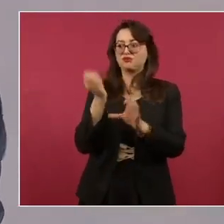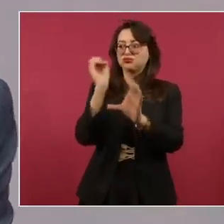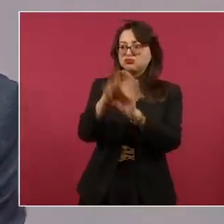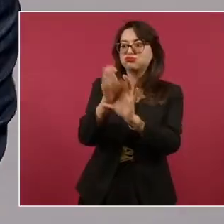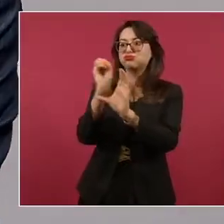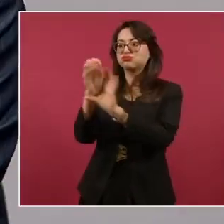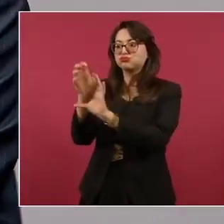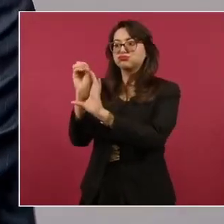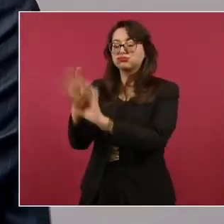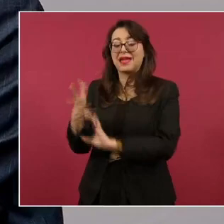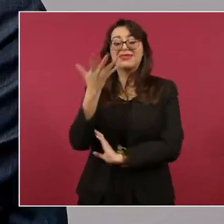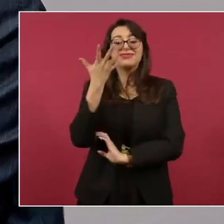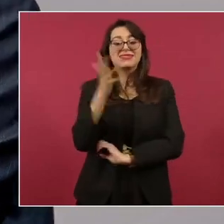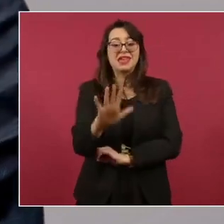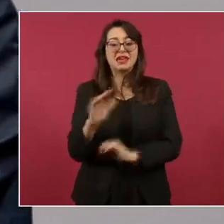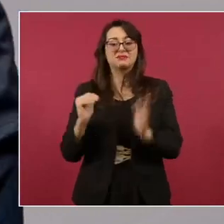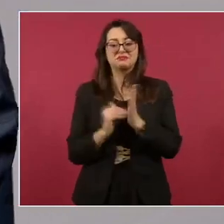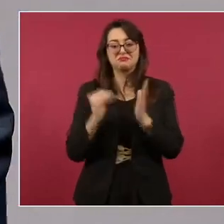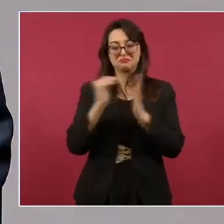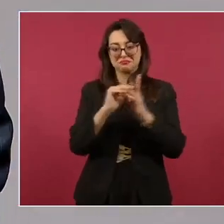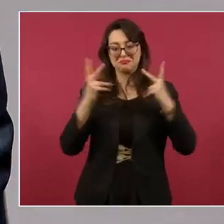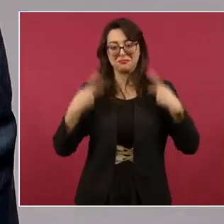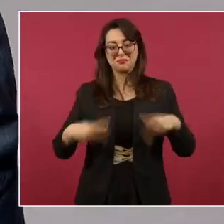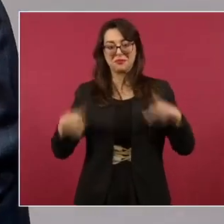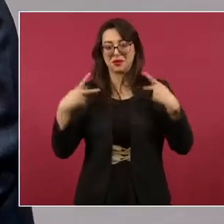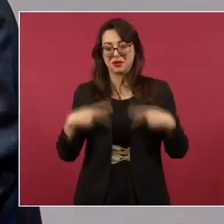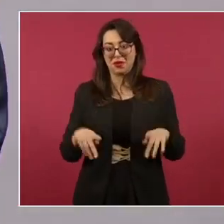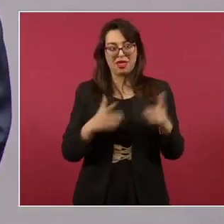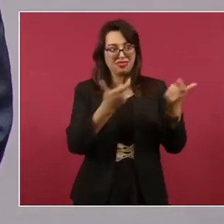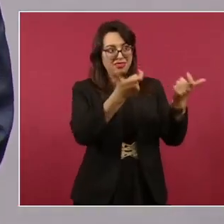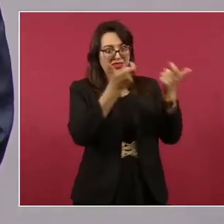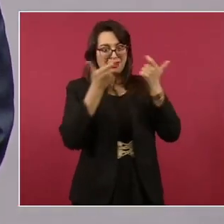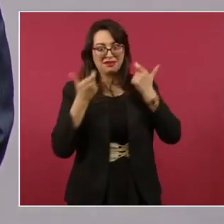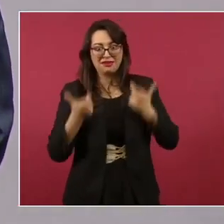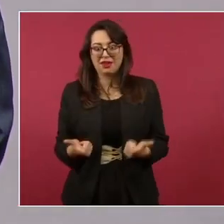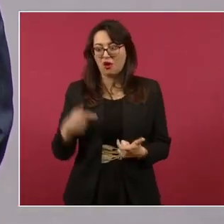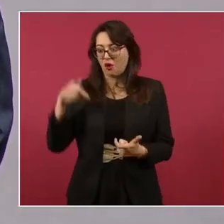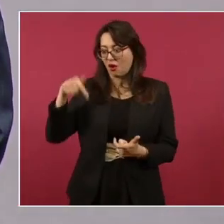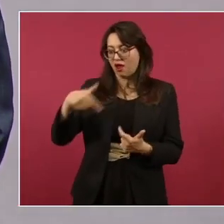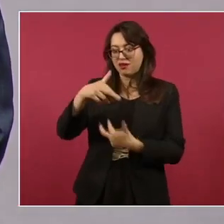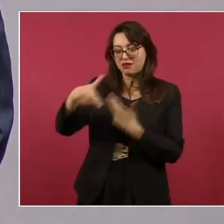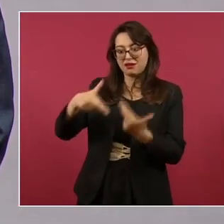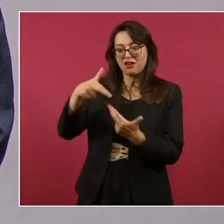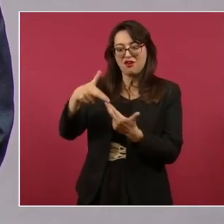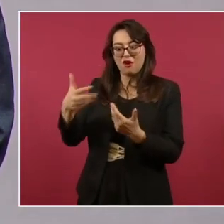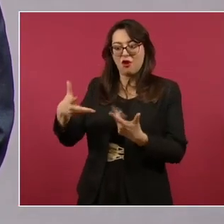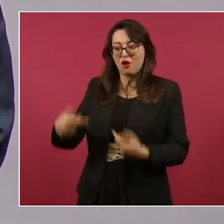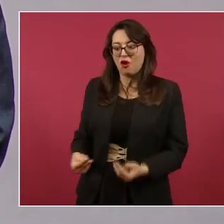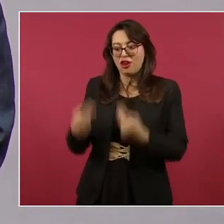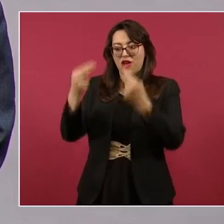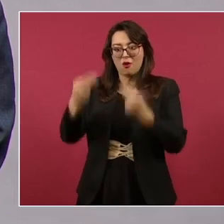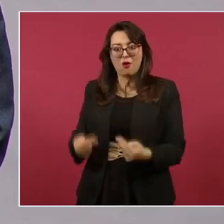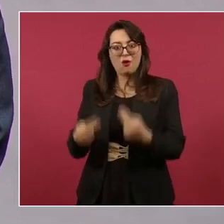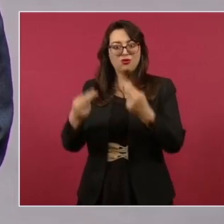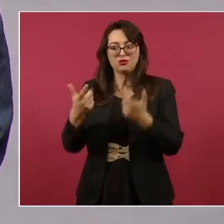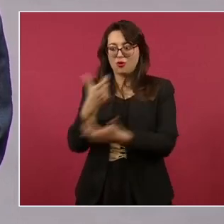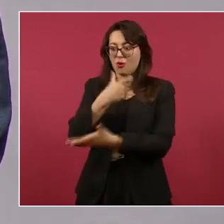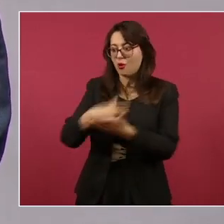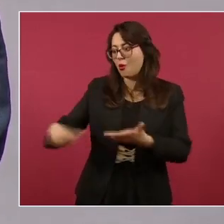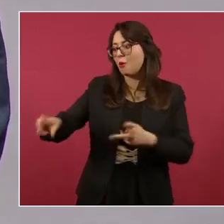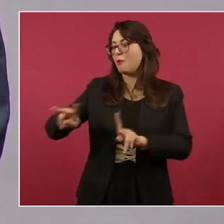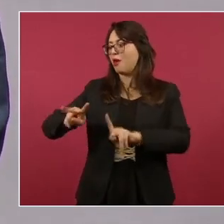también con ese dinero se reactiva la economía regional, el comercio y